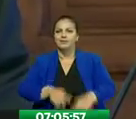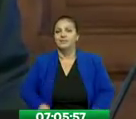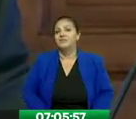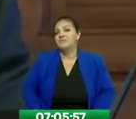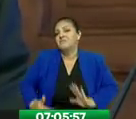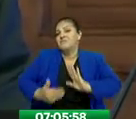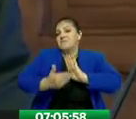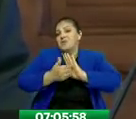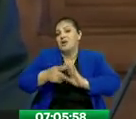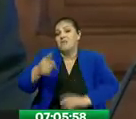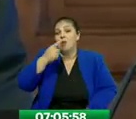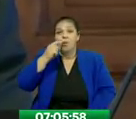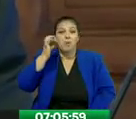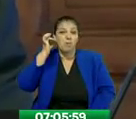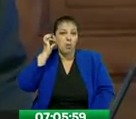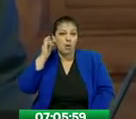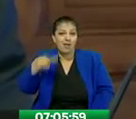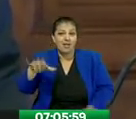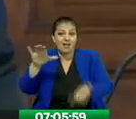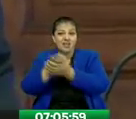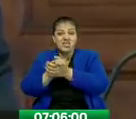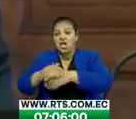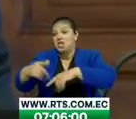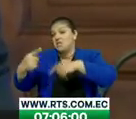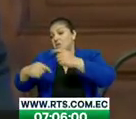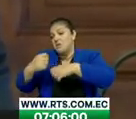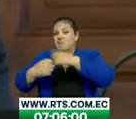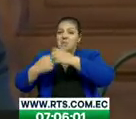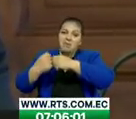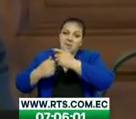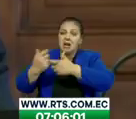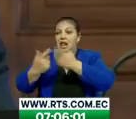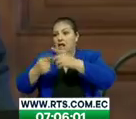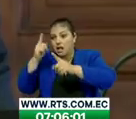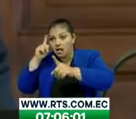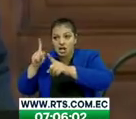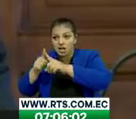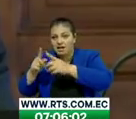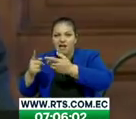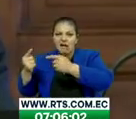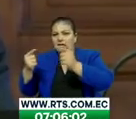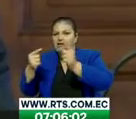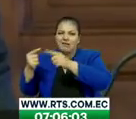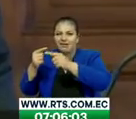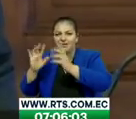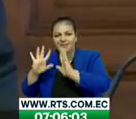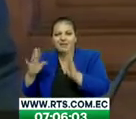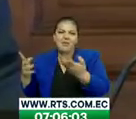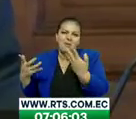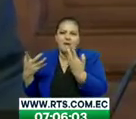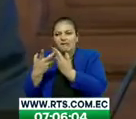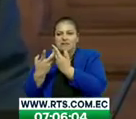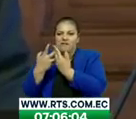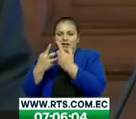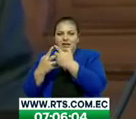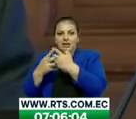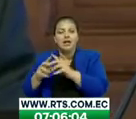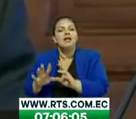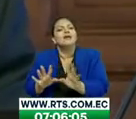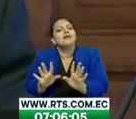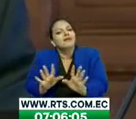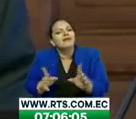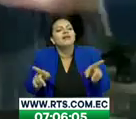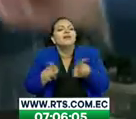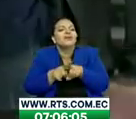todavía el momento en que se tratan asuntos sociales. Pero precisamente para ello está el diálogo, pero sobre todo para ello